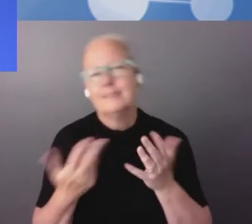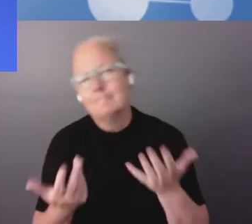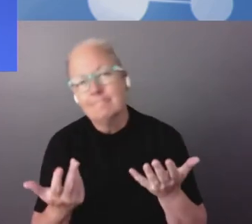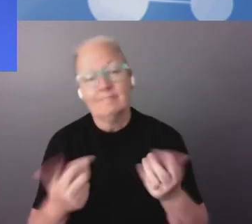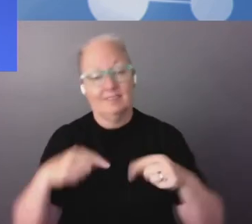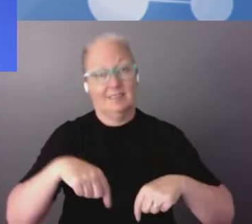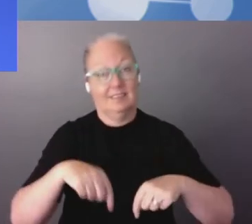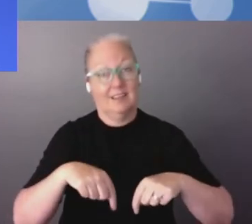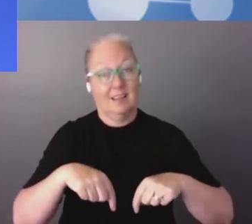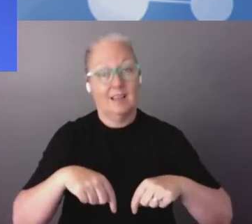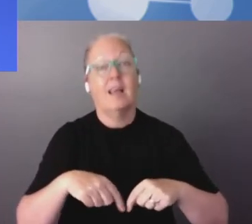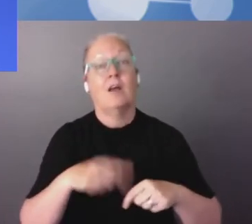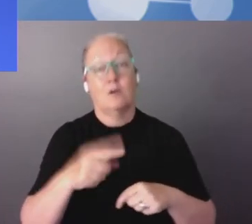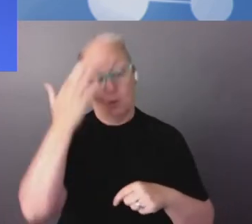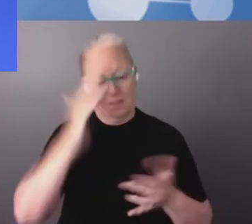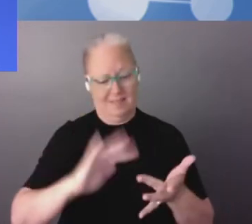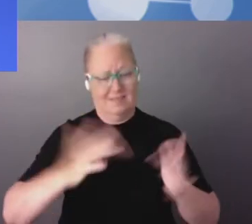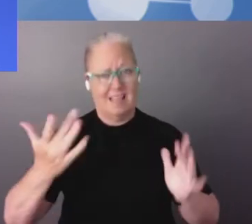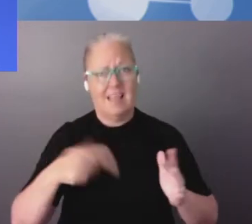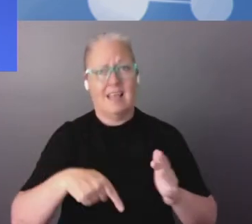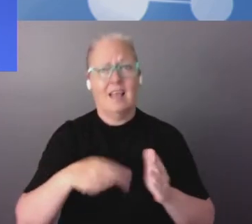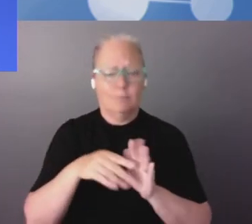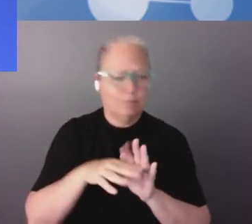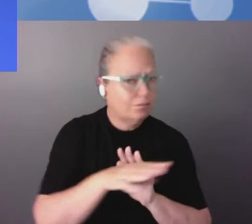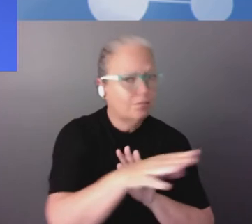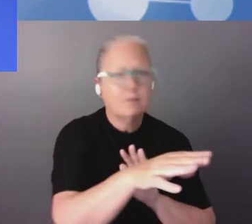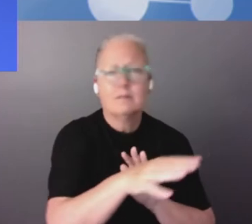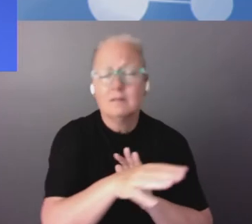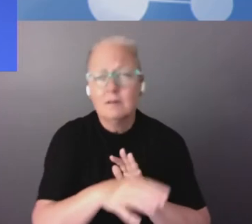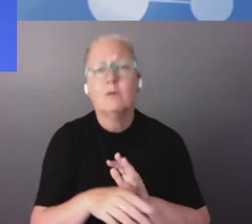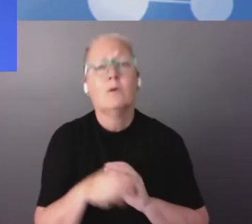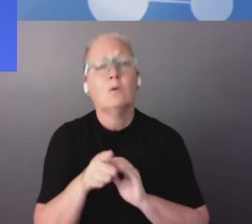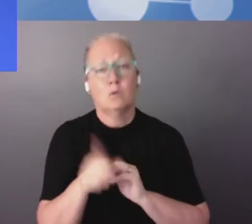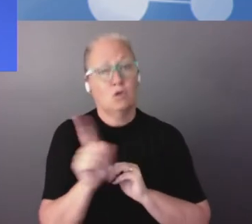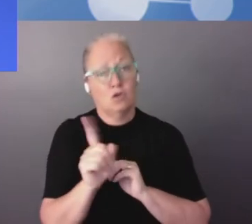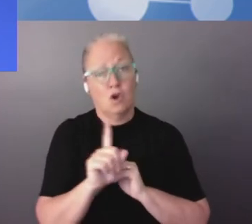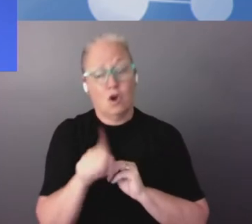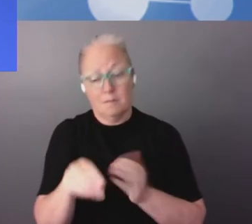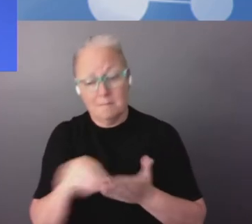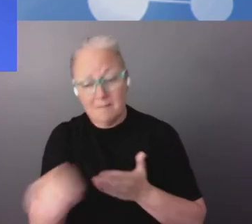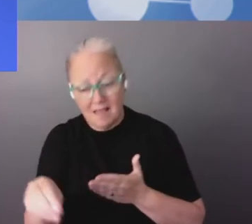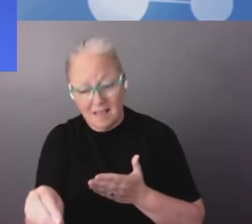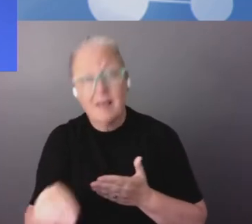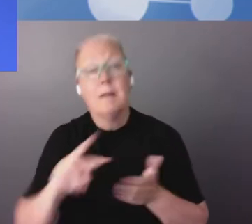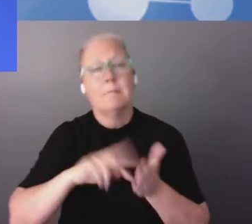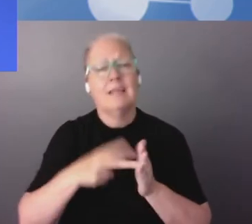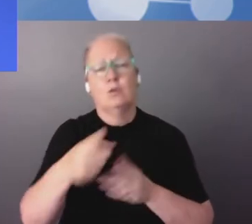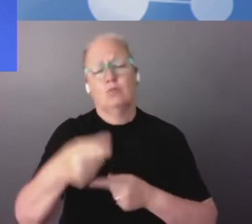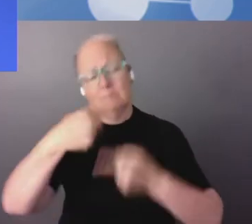era de las redes sociales. Si no pagas por un producto, tú te conviertes en uno. Tenemos que